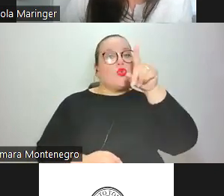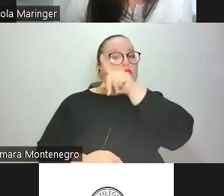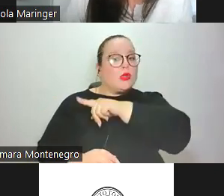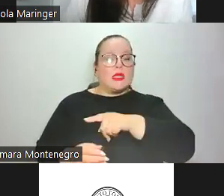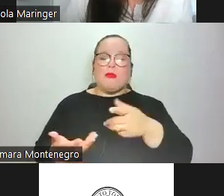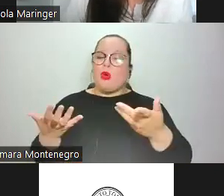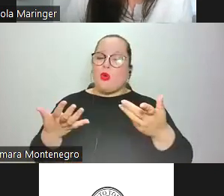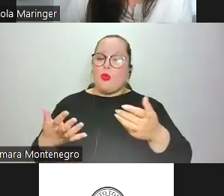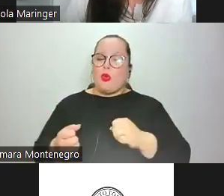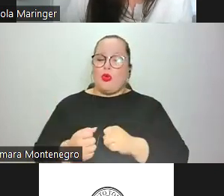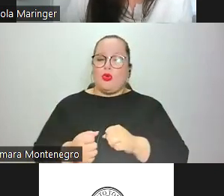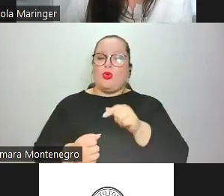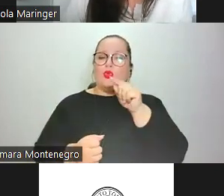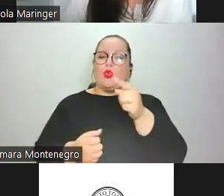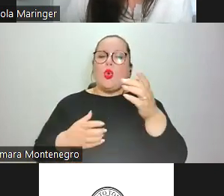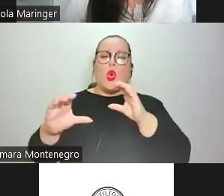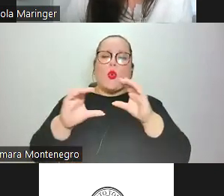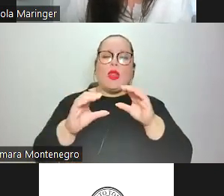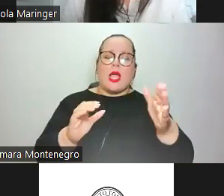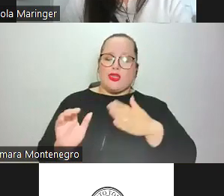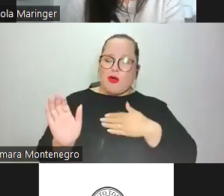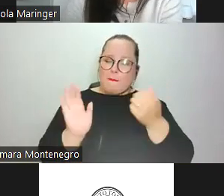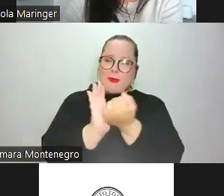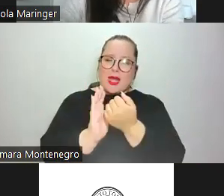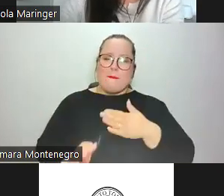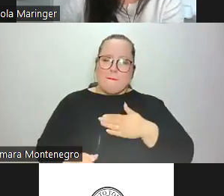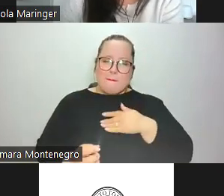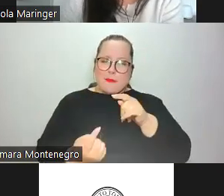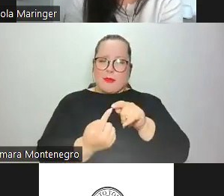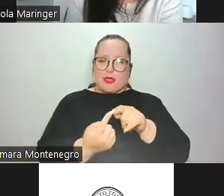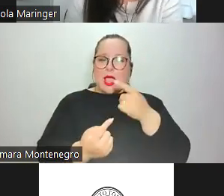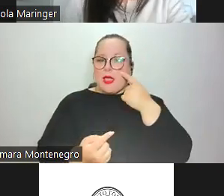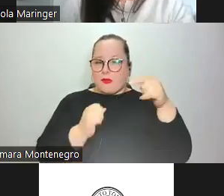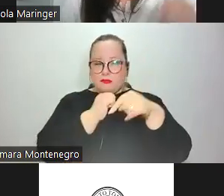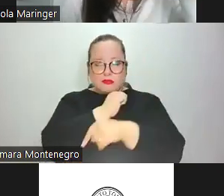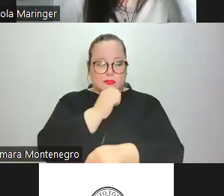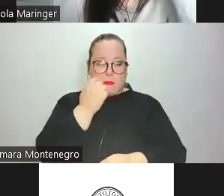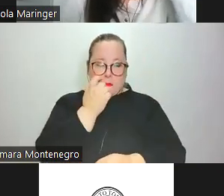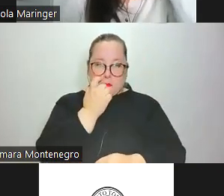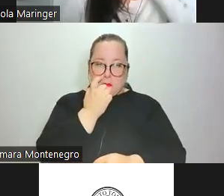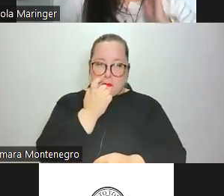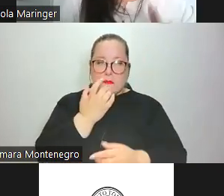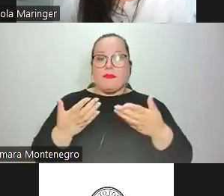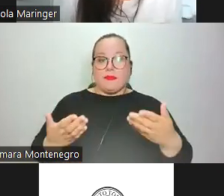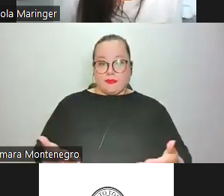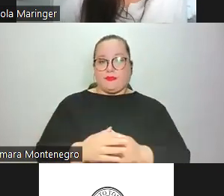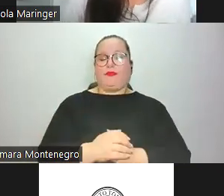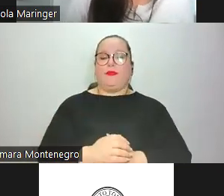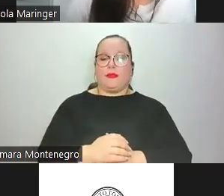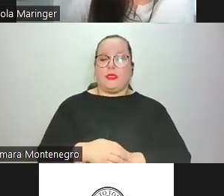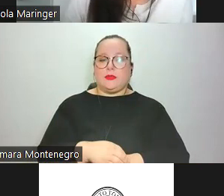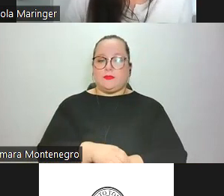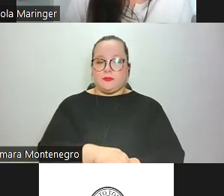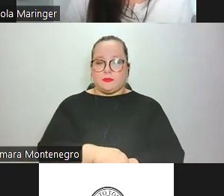importante, cómo comunicar tu marca personal. Y ahí vamos a ver un poquito más de eso. Entonces, vamos